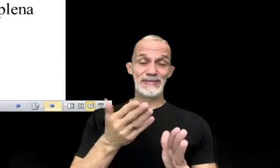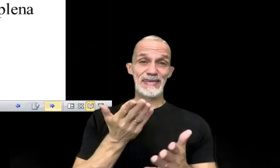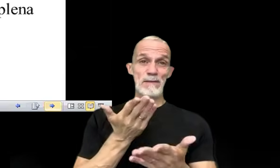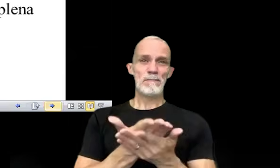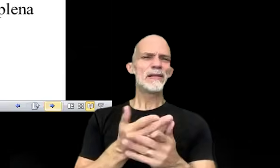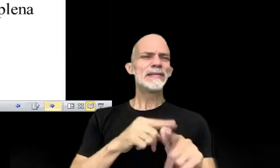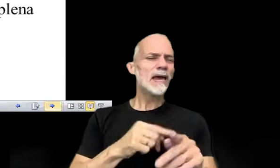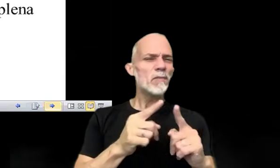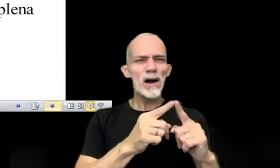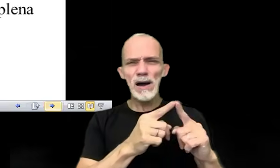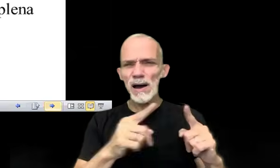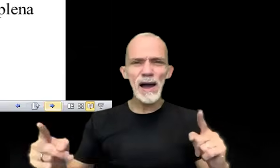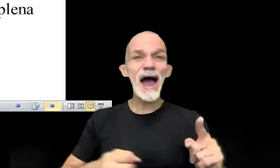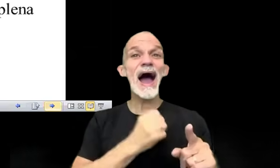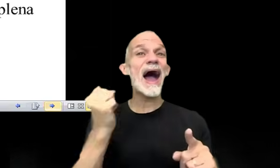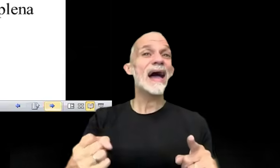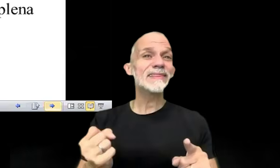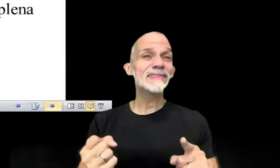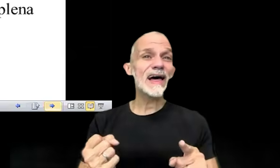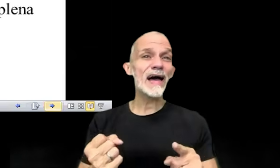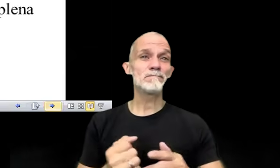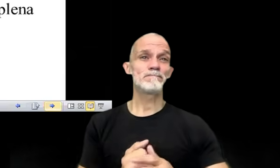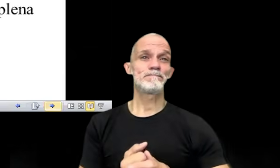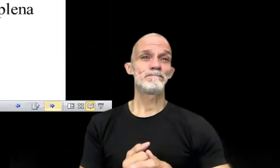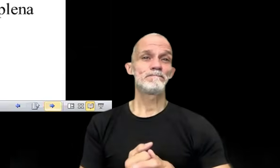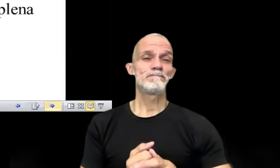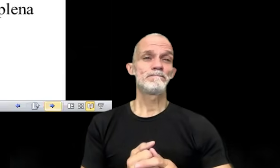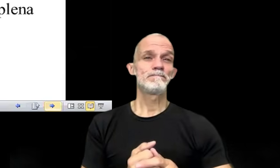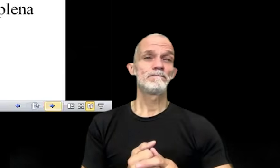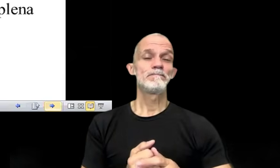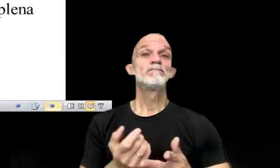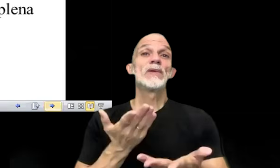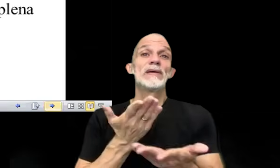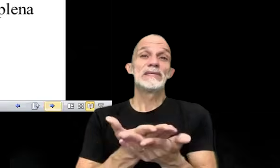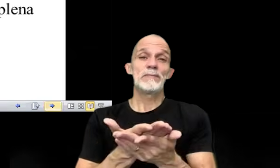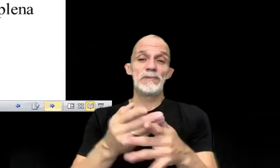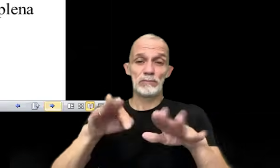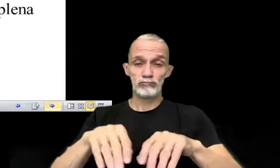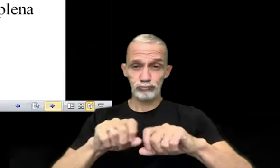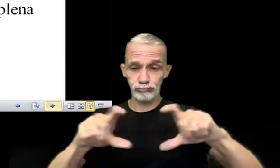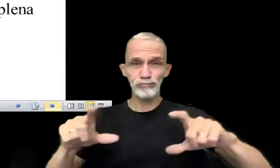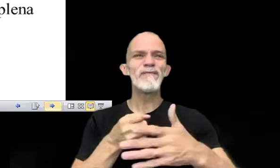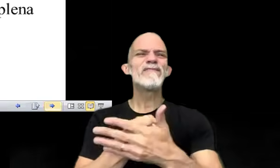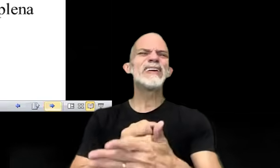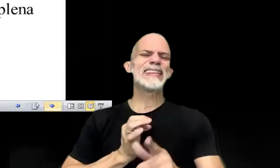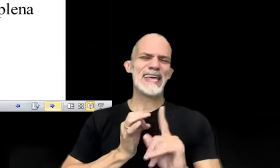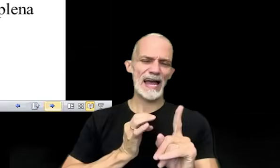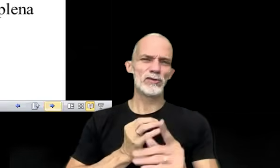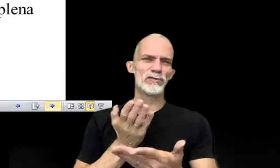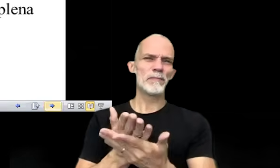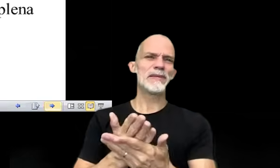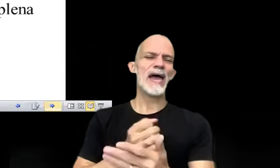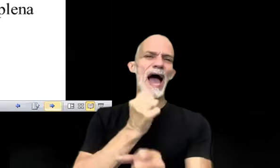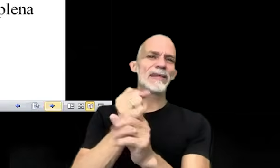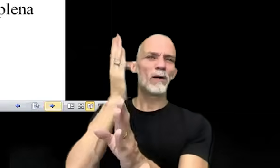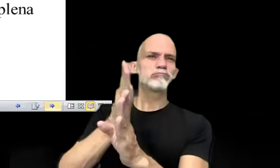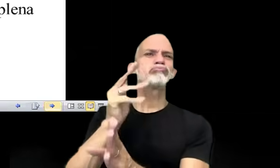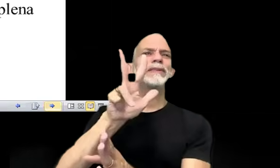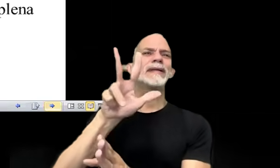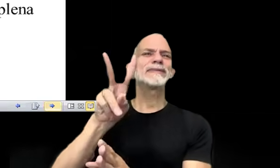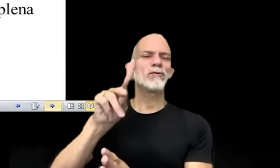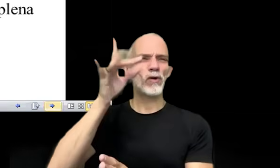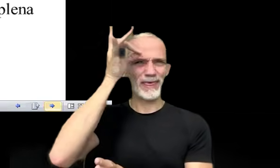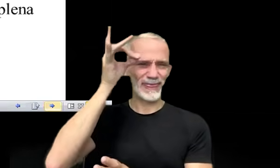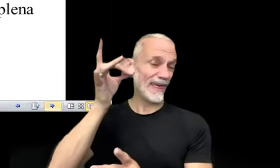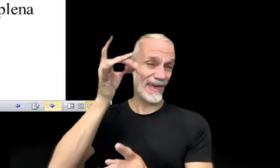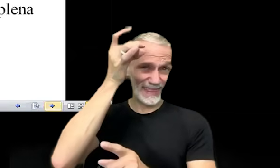de residencia fiscal, ¿sí?, se pide a fin de año, o sea, se pide la baja al 31/12